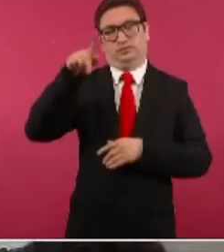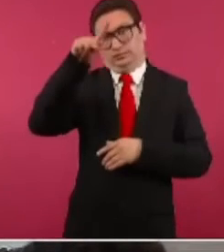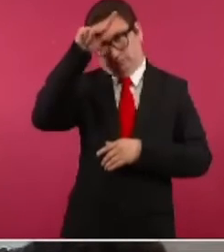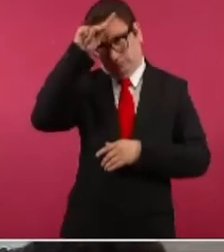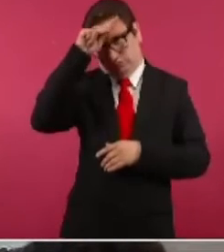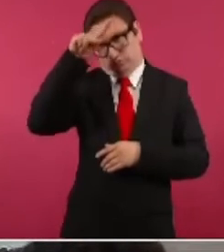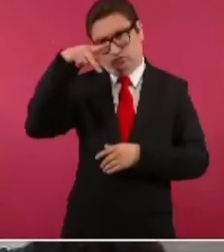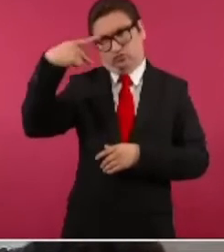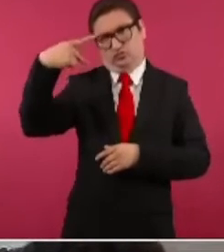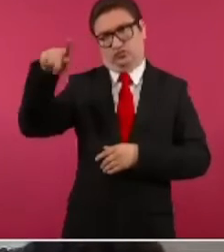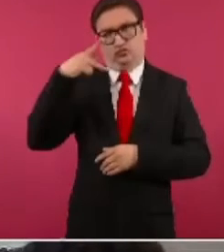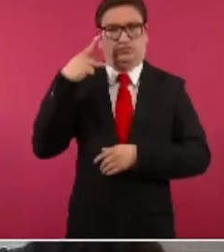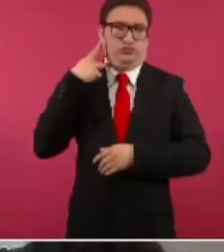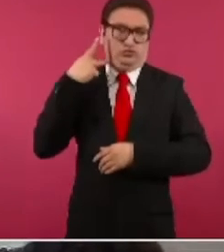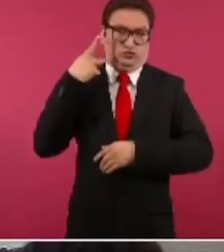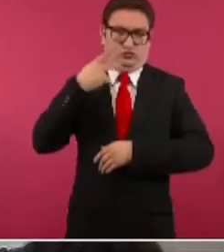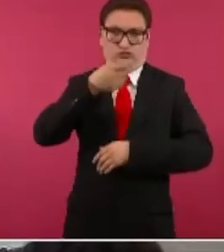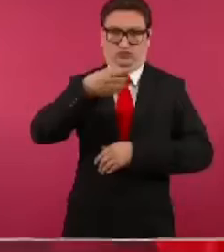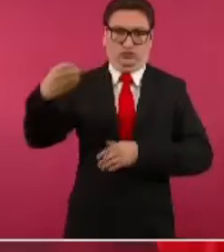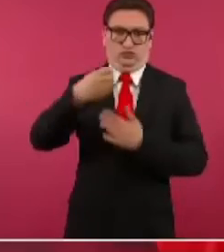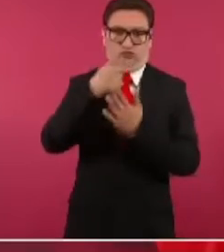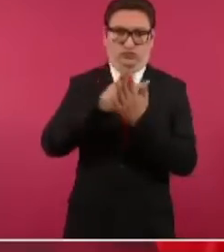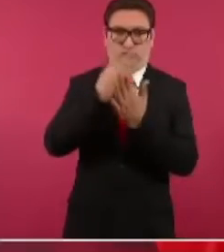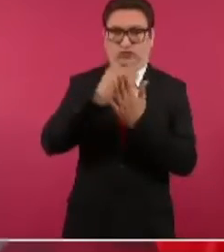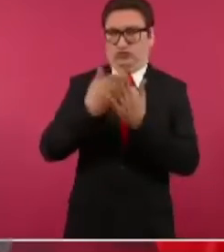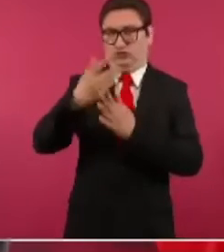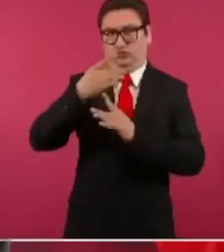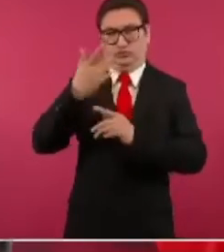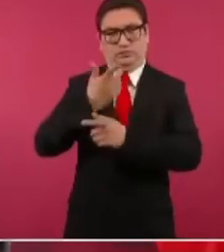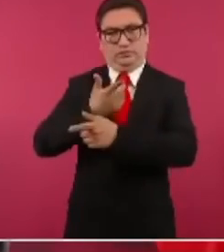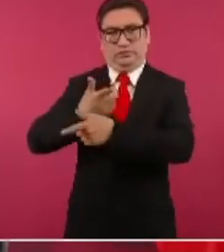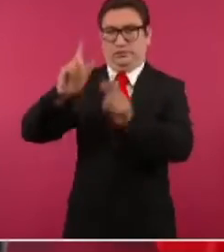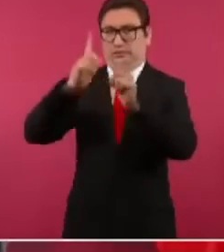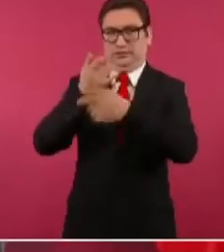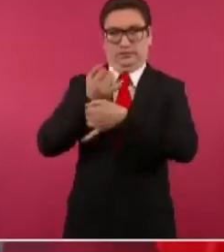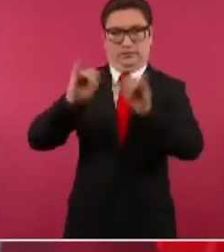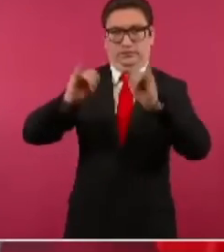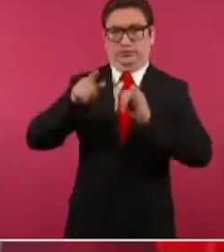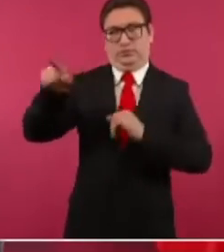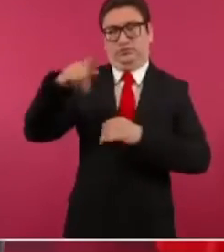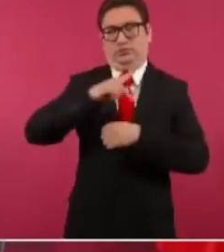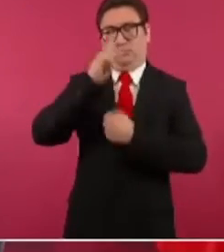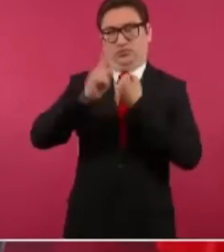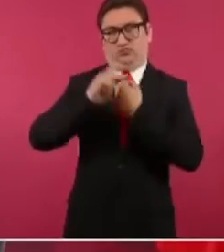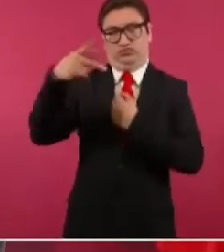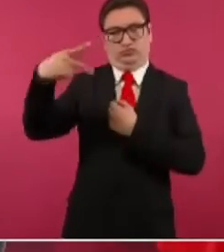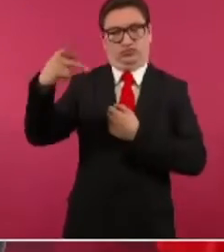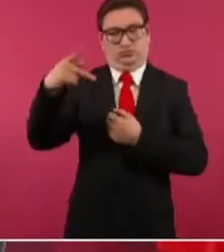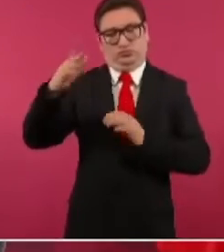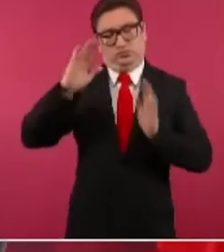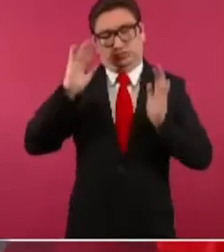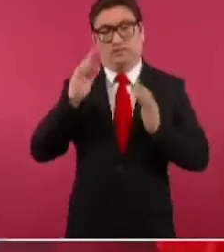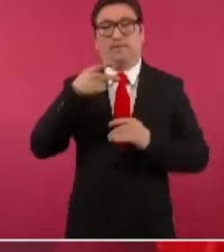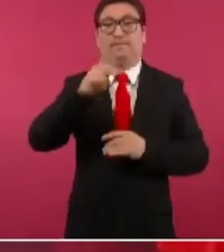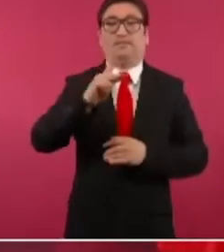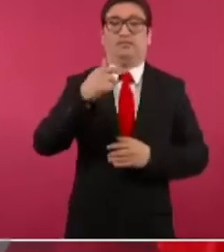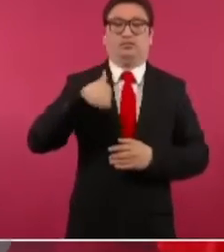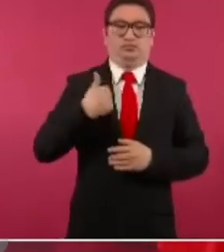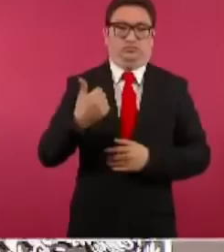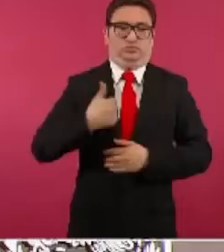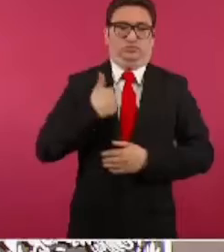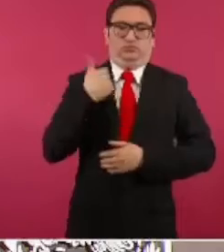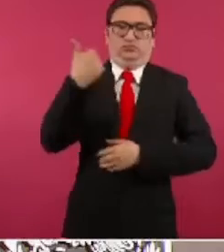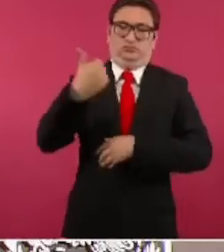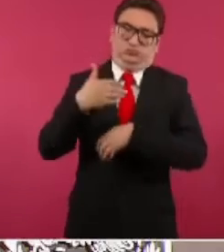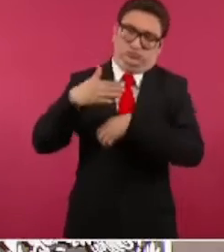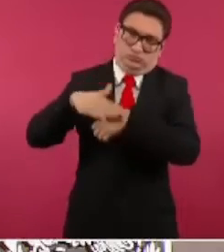un país también libre, independiente, soberano, pero aprovecho para hacer este